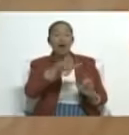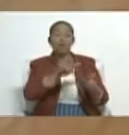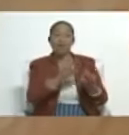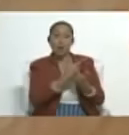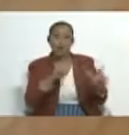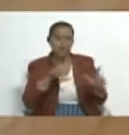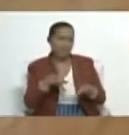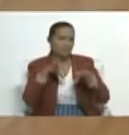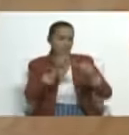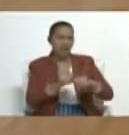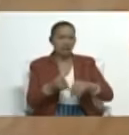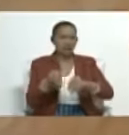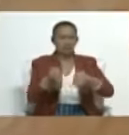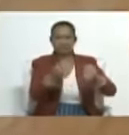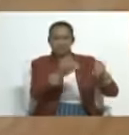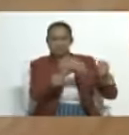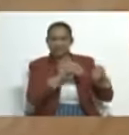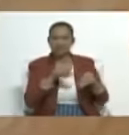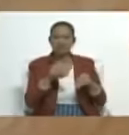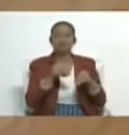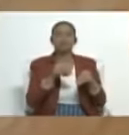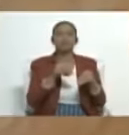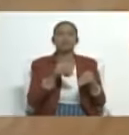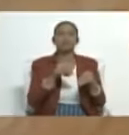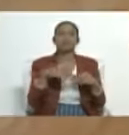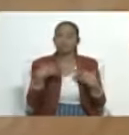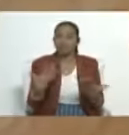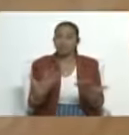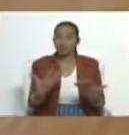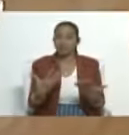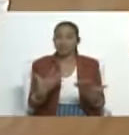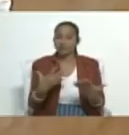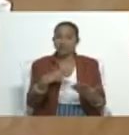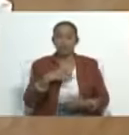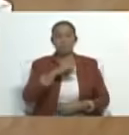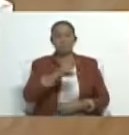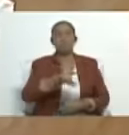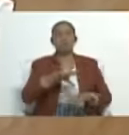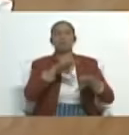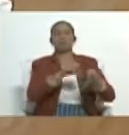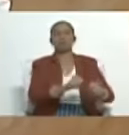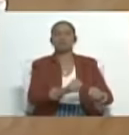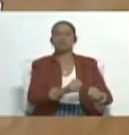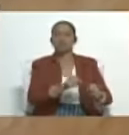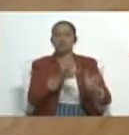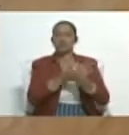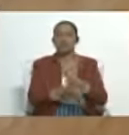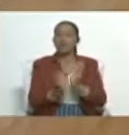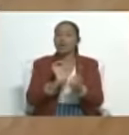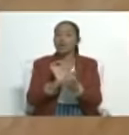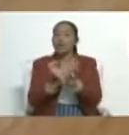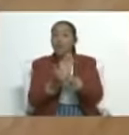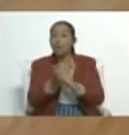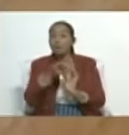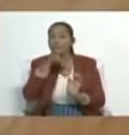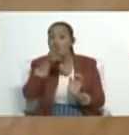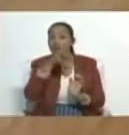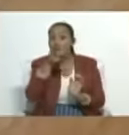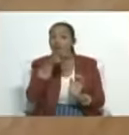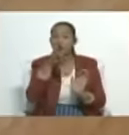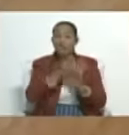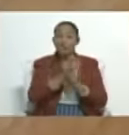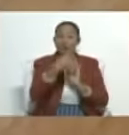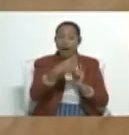para entregarlo en una conjunción de territorialidad, de geopolítica y de recursos